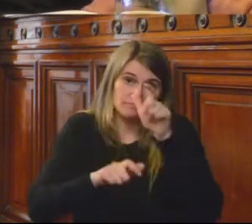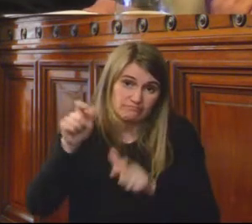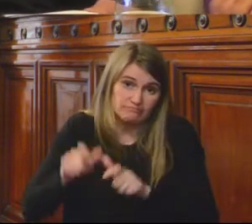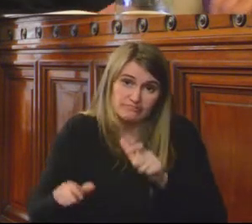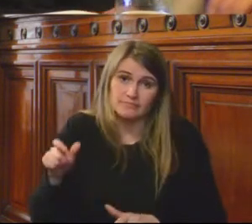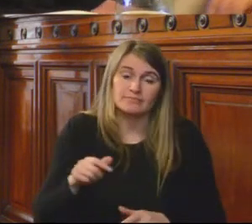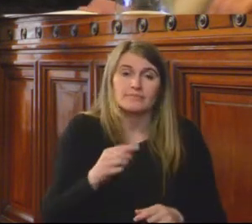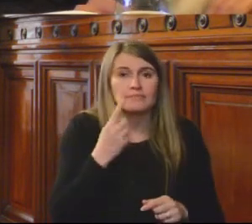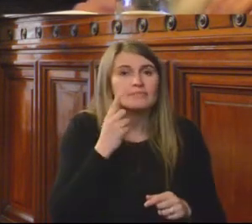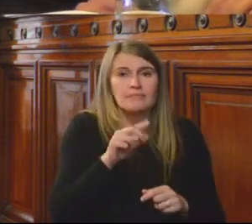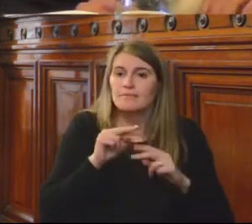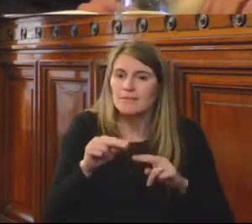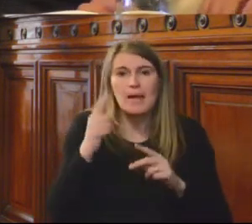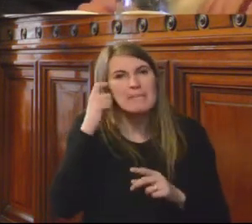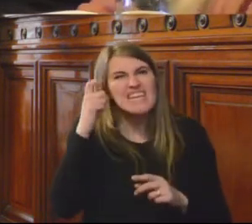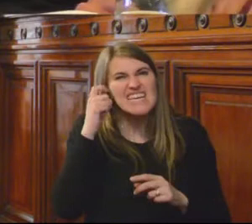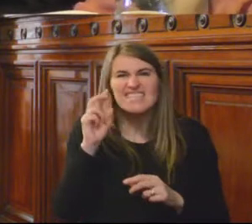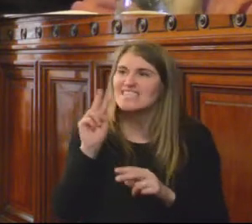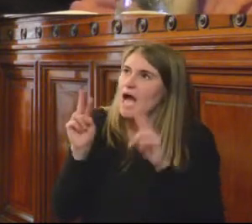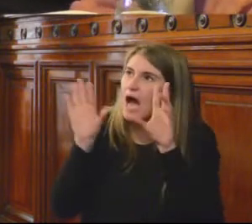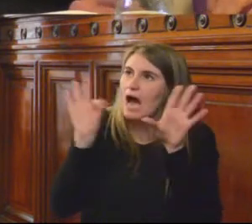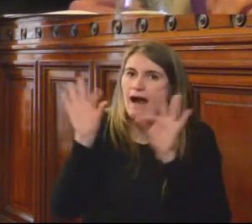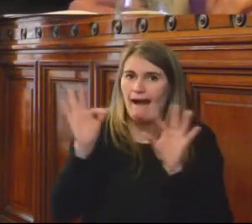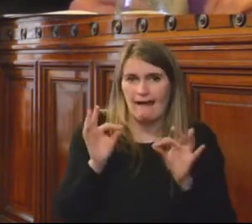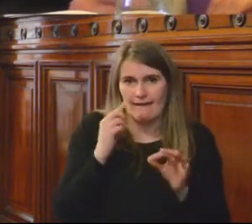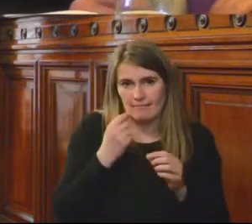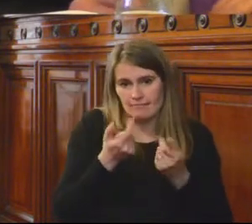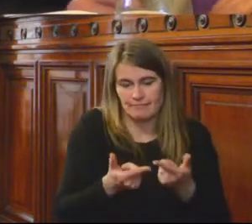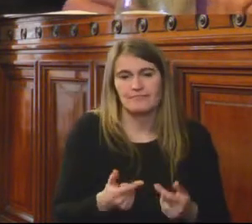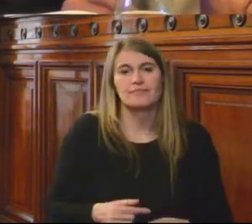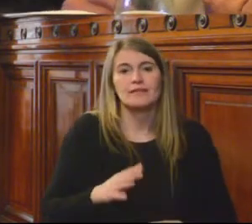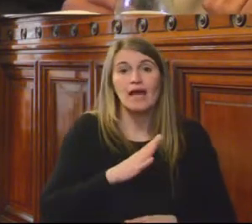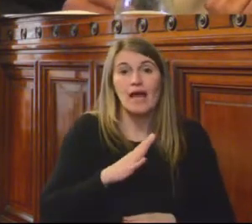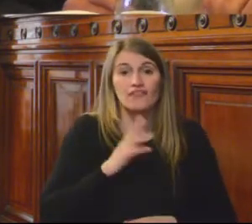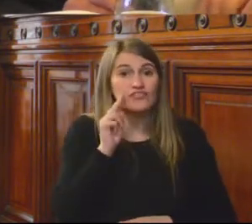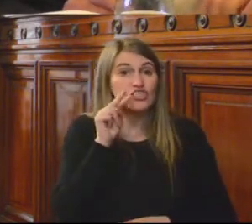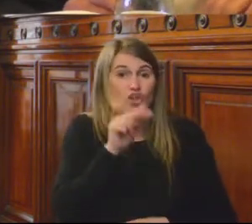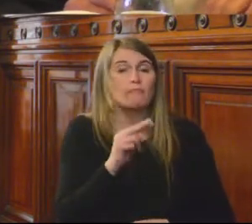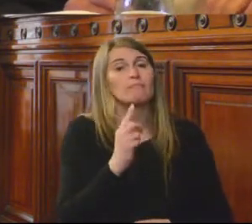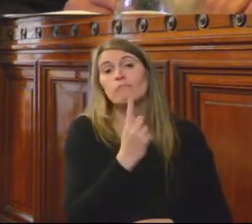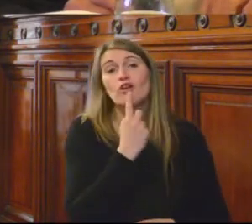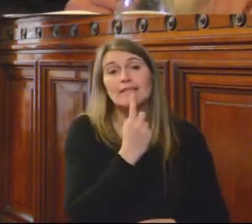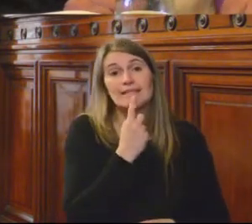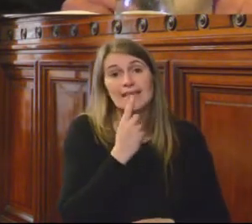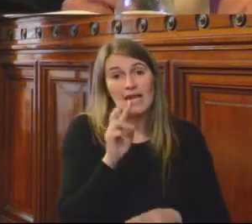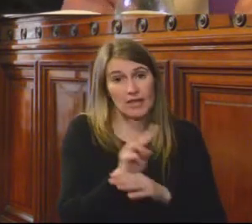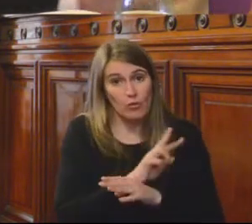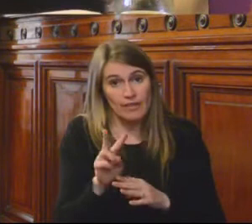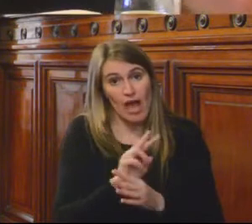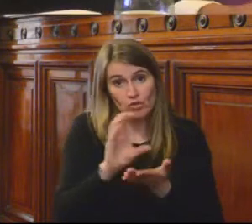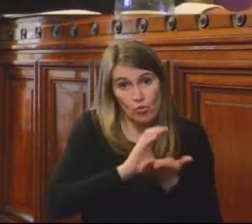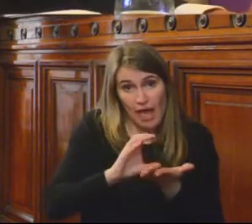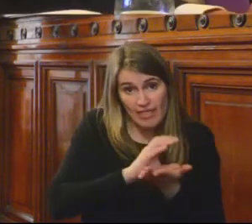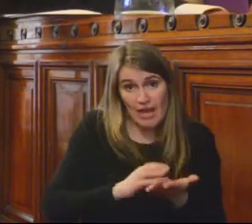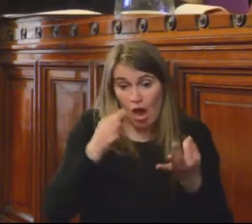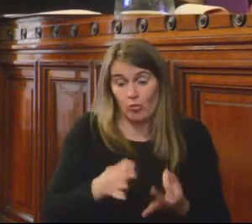la sistematización de experiencias relevantes. En este sentido, queda en evidencia que la visión de la política en materia de seguridad ciudadana en tiempos de revolución